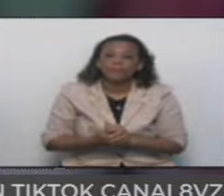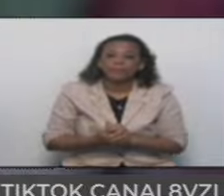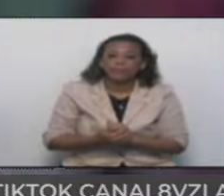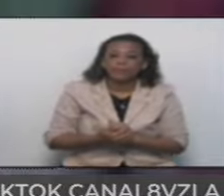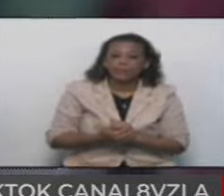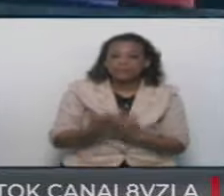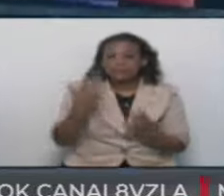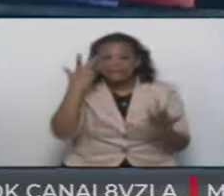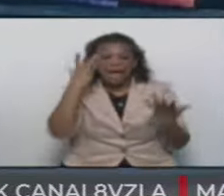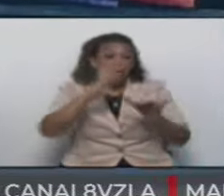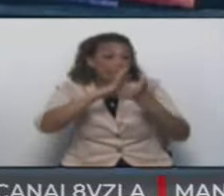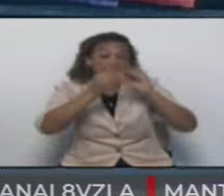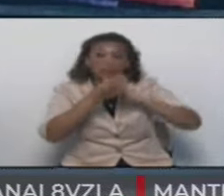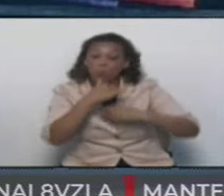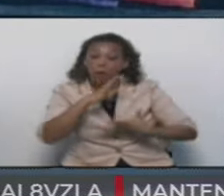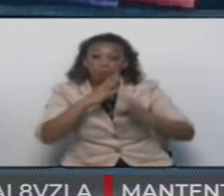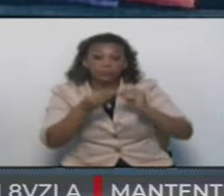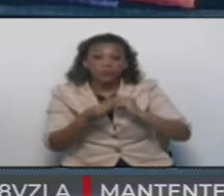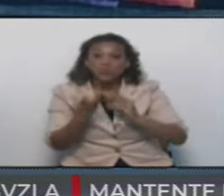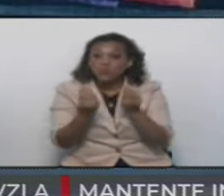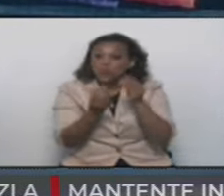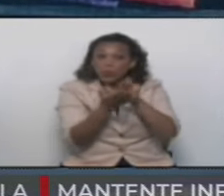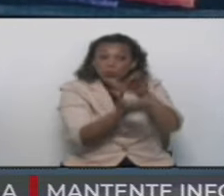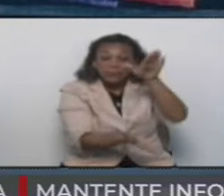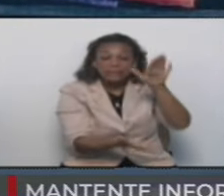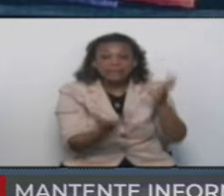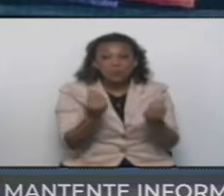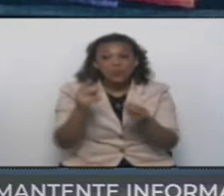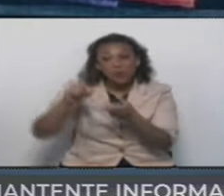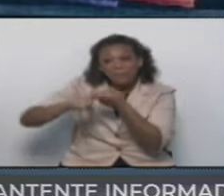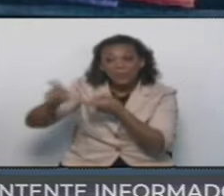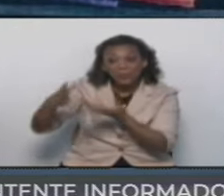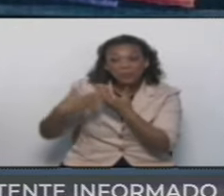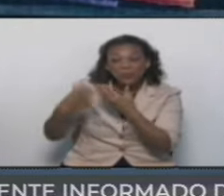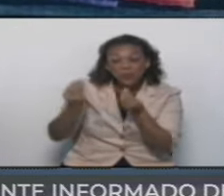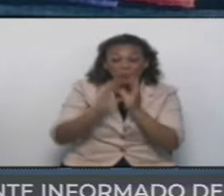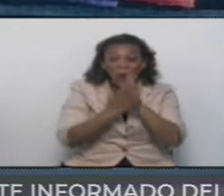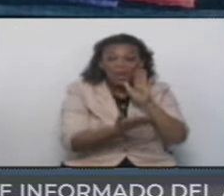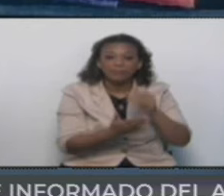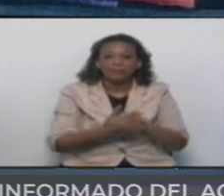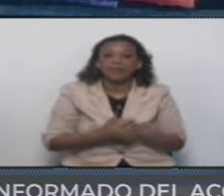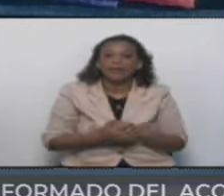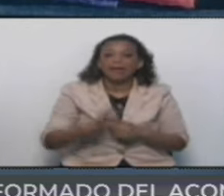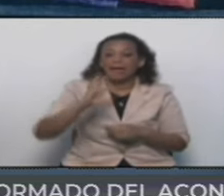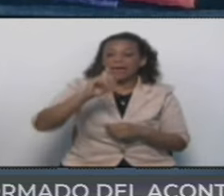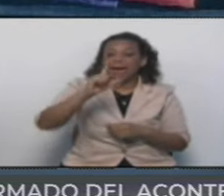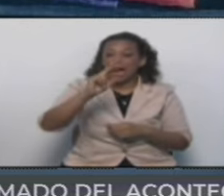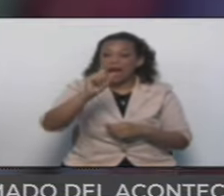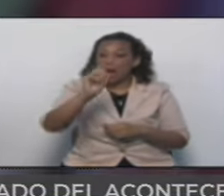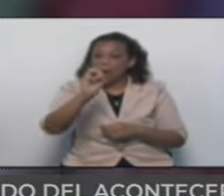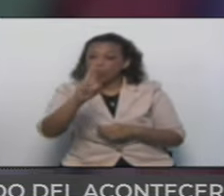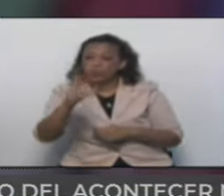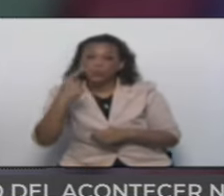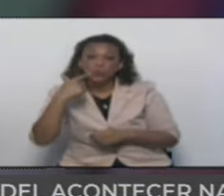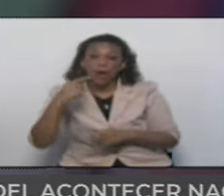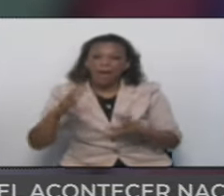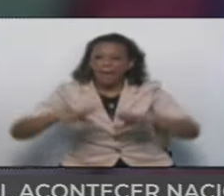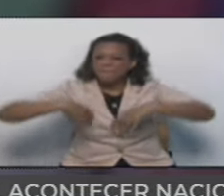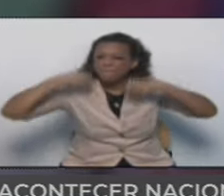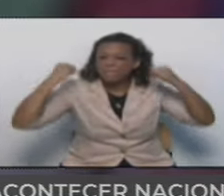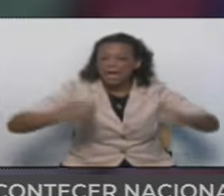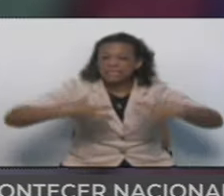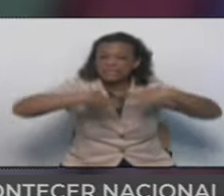Deshabitados. Bueno, Silita, tenemos bastante material. De Alejandro Castro Espín, Imperio del